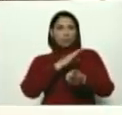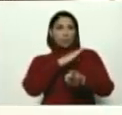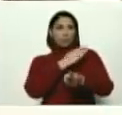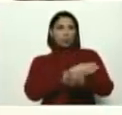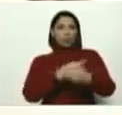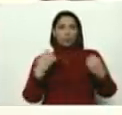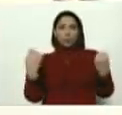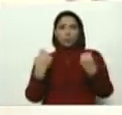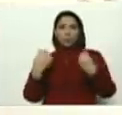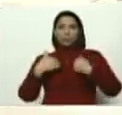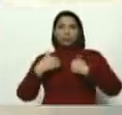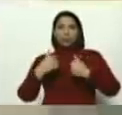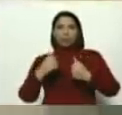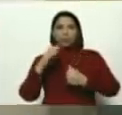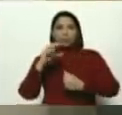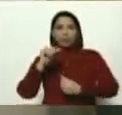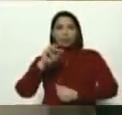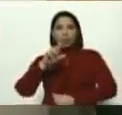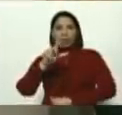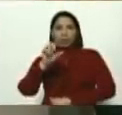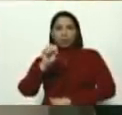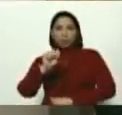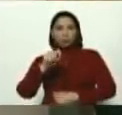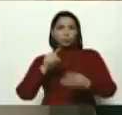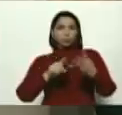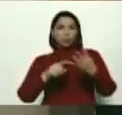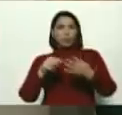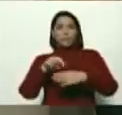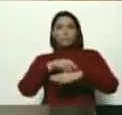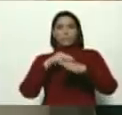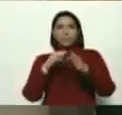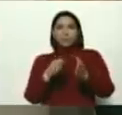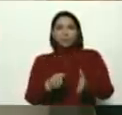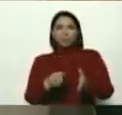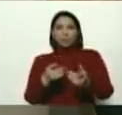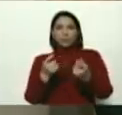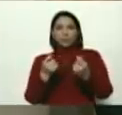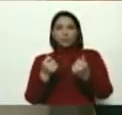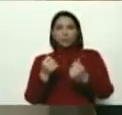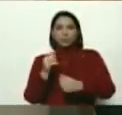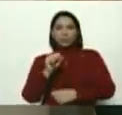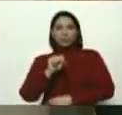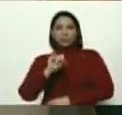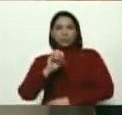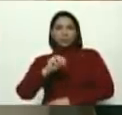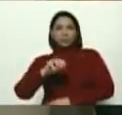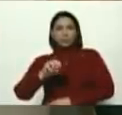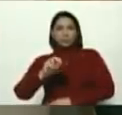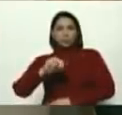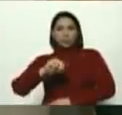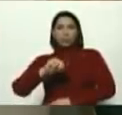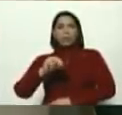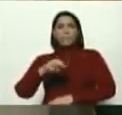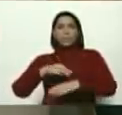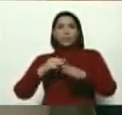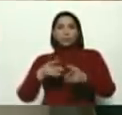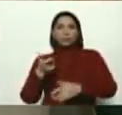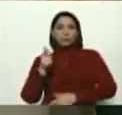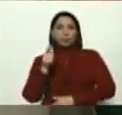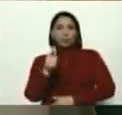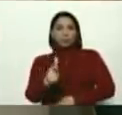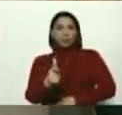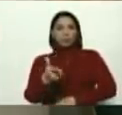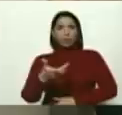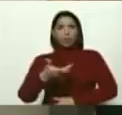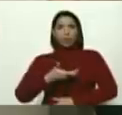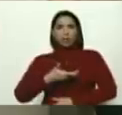Salud, Carlos Alvarado, el ministro de Finanzas, Simón Serpa, el ministro de Transporte, Hipólito Abreu, la